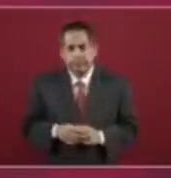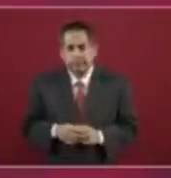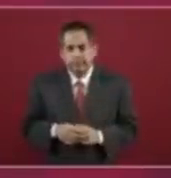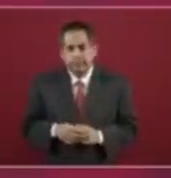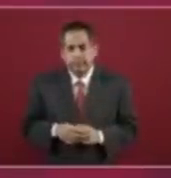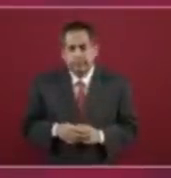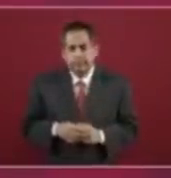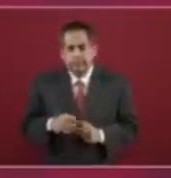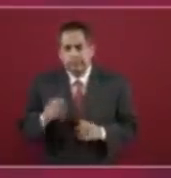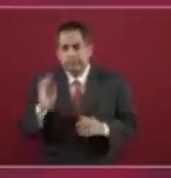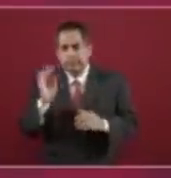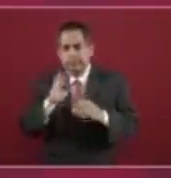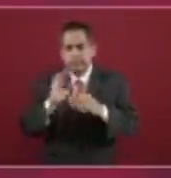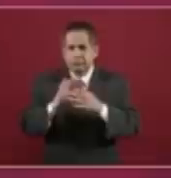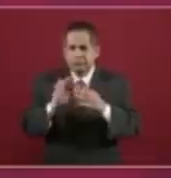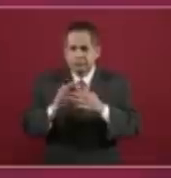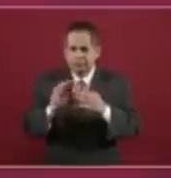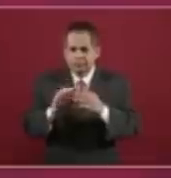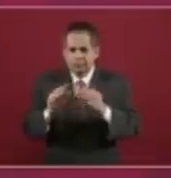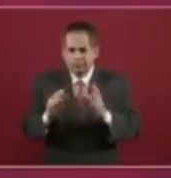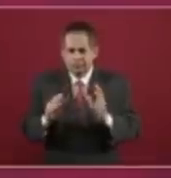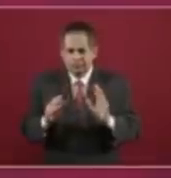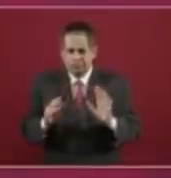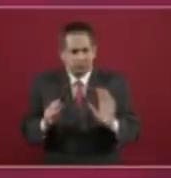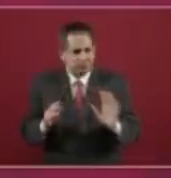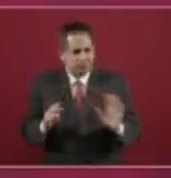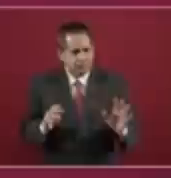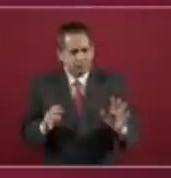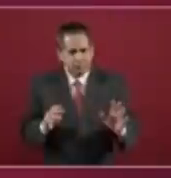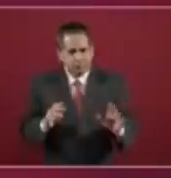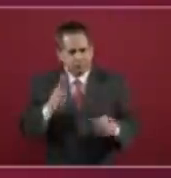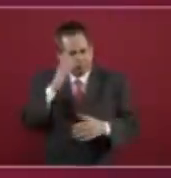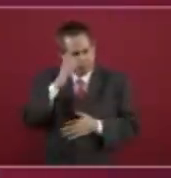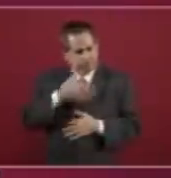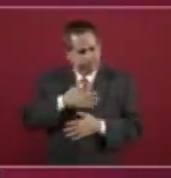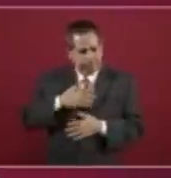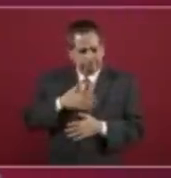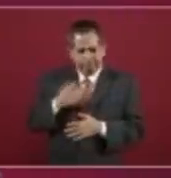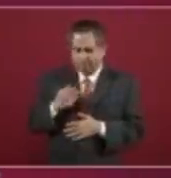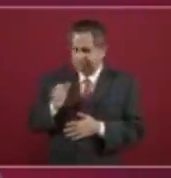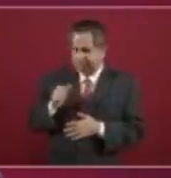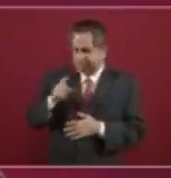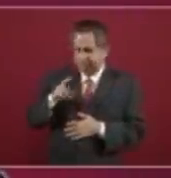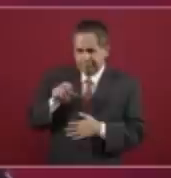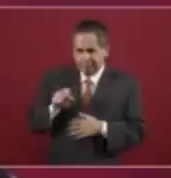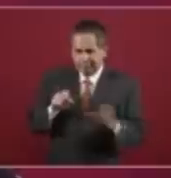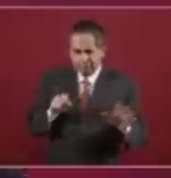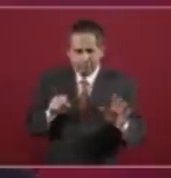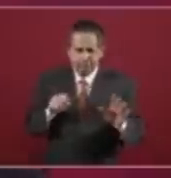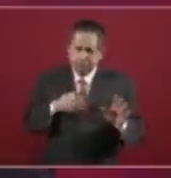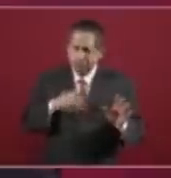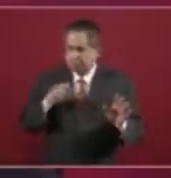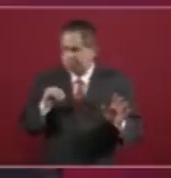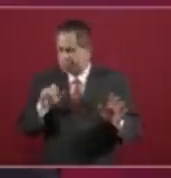si me dejo de llamar a Andrés Manuel, puedo quedar como Andrés o como Manuel.